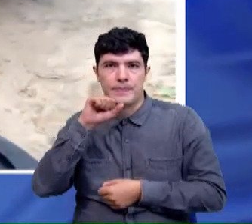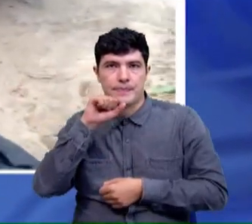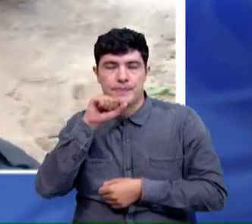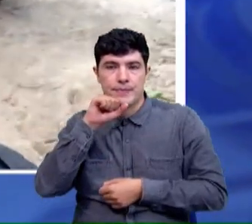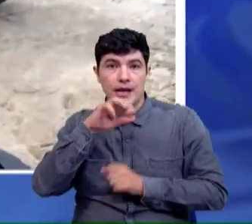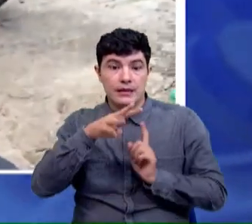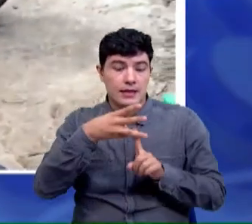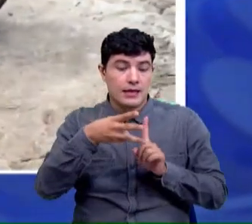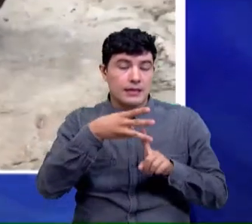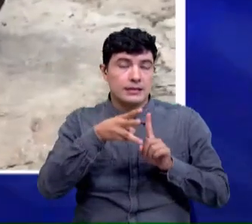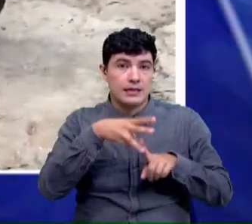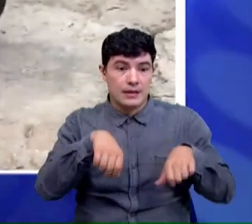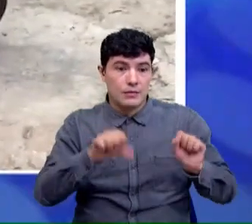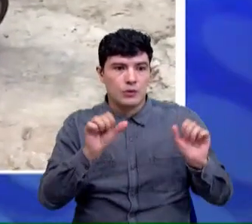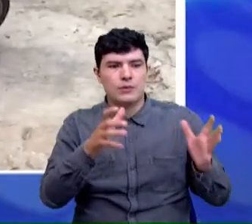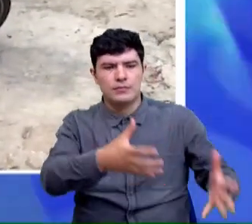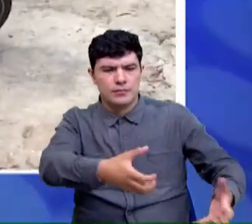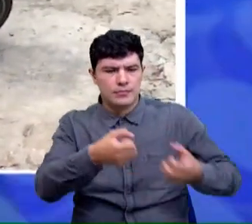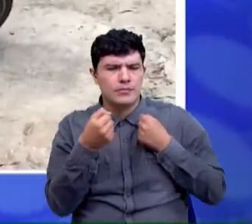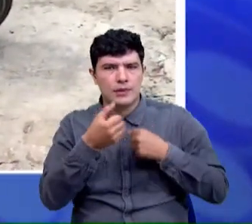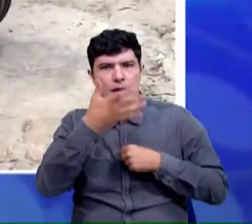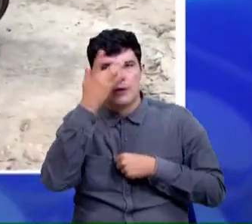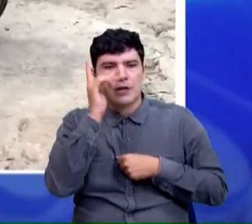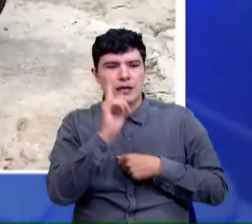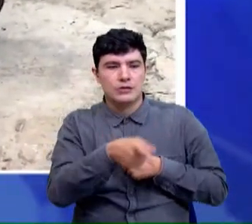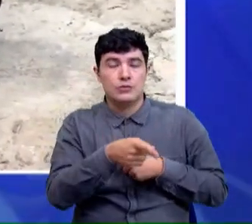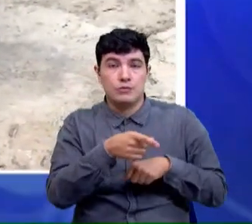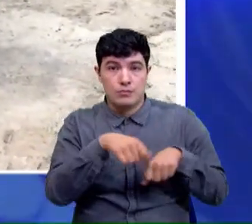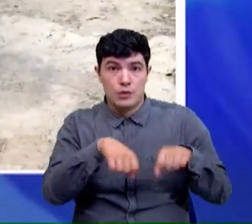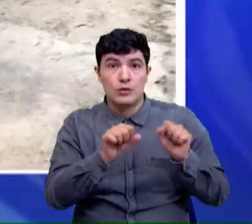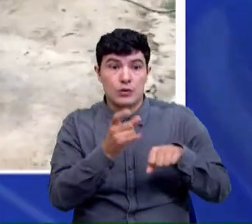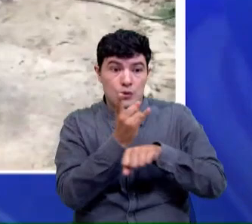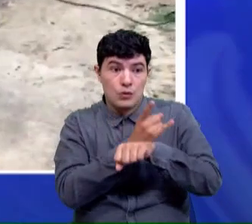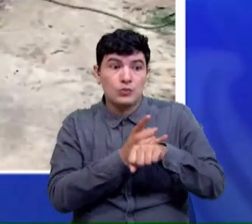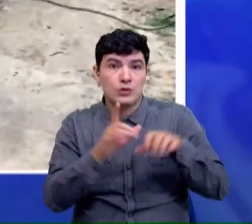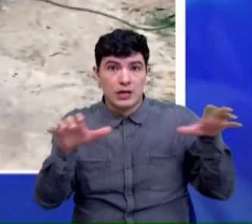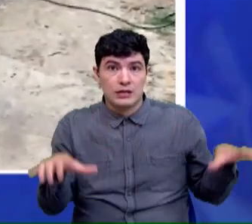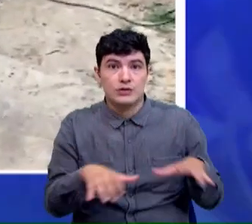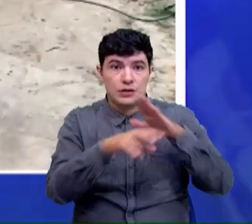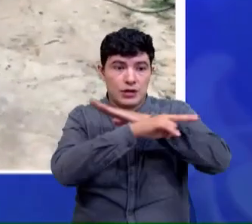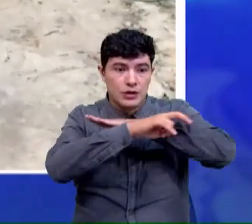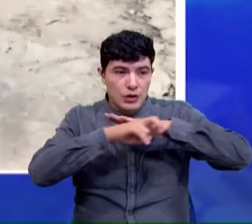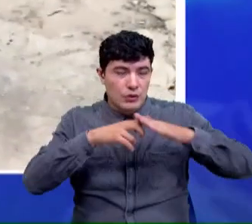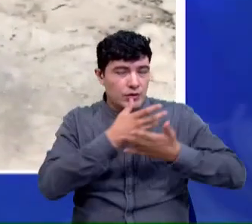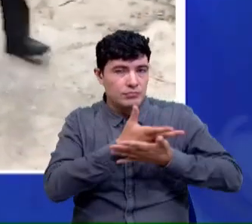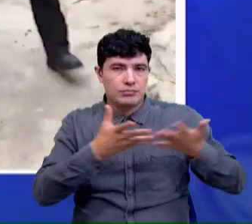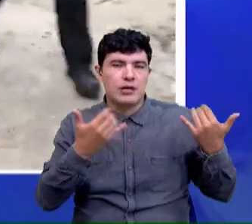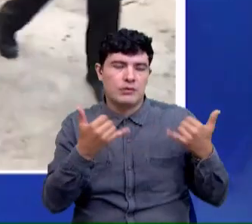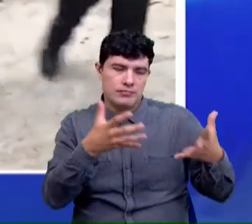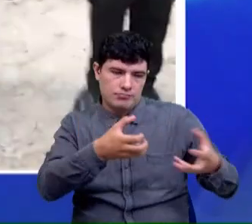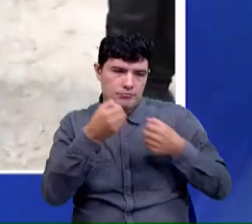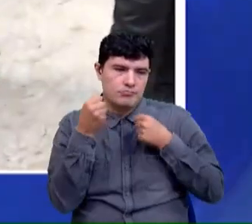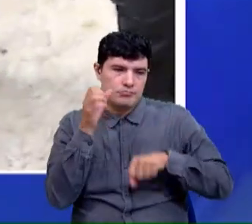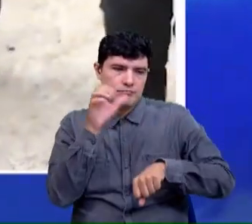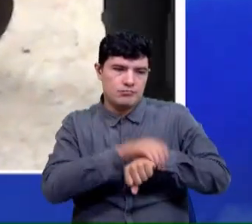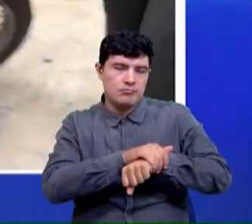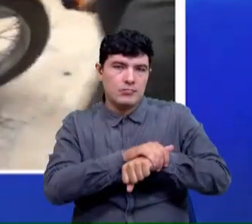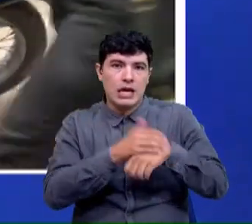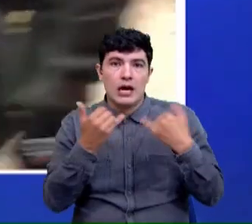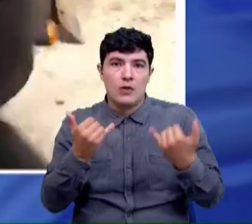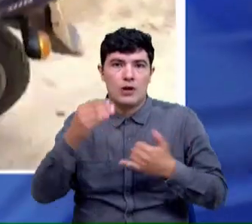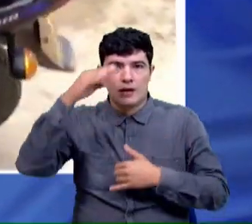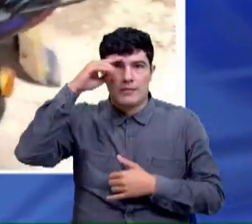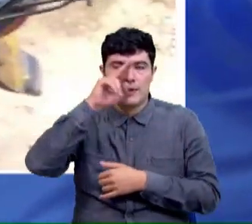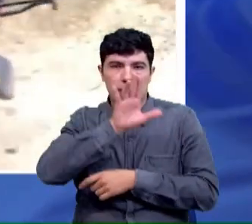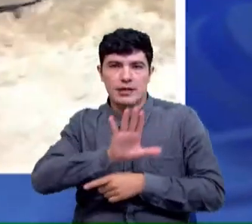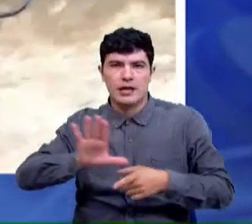Una tercera fue incautada, pues estaba siendo utilizada para cometer hurtos por los delincuentes. La policía le hizo un